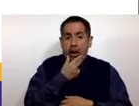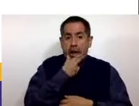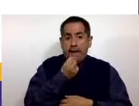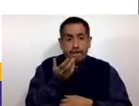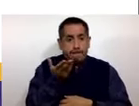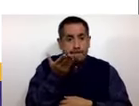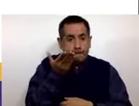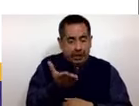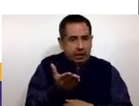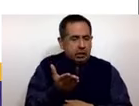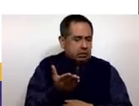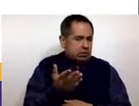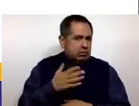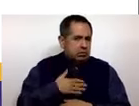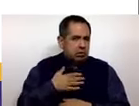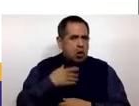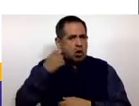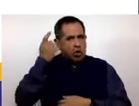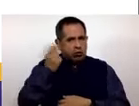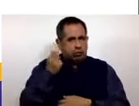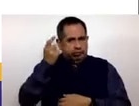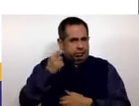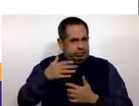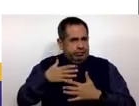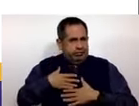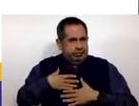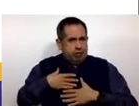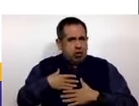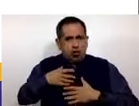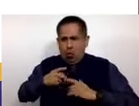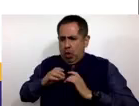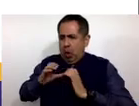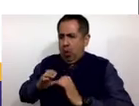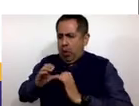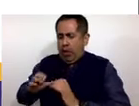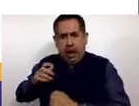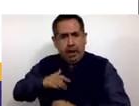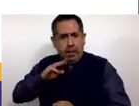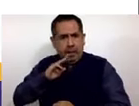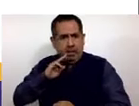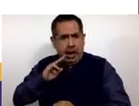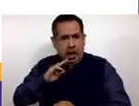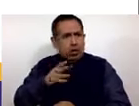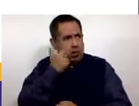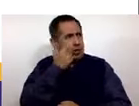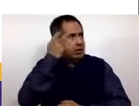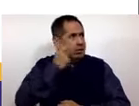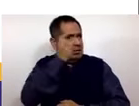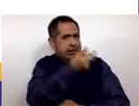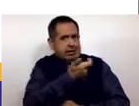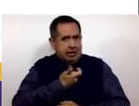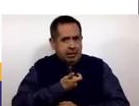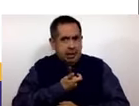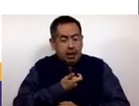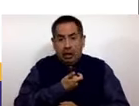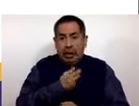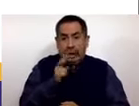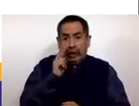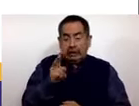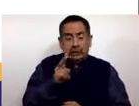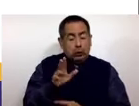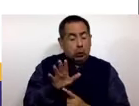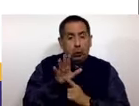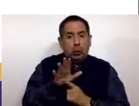una determinada pensión en función de que iba a ser cuidador de su madre, ¿no? Uh-huh. Y fue uno de los casos icónicos de